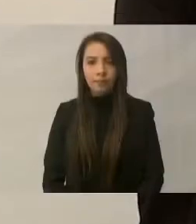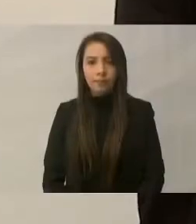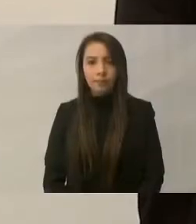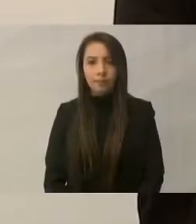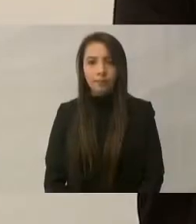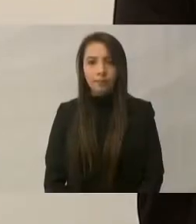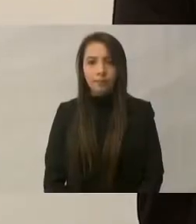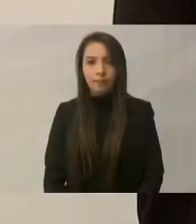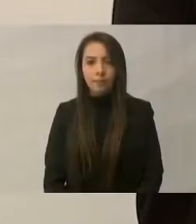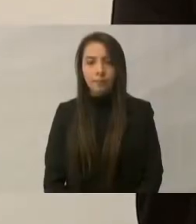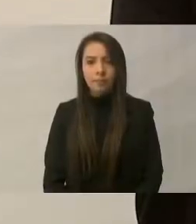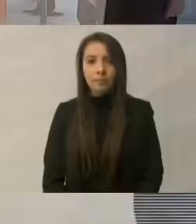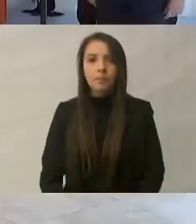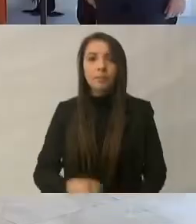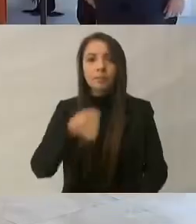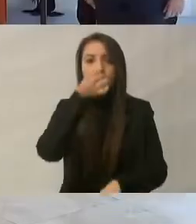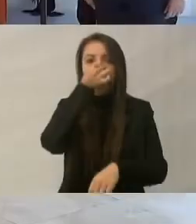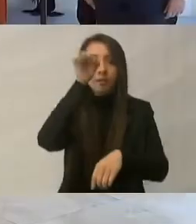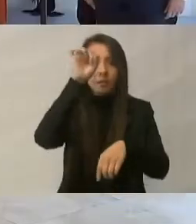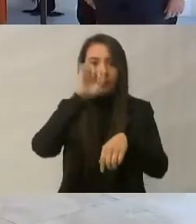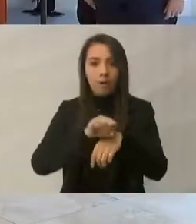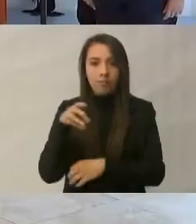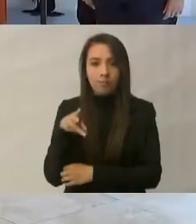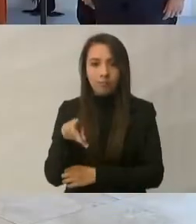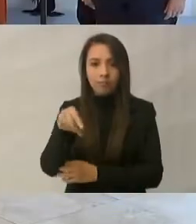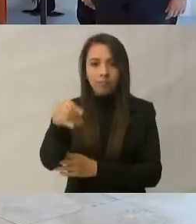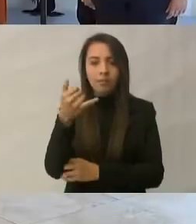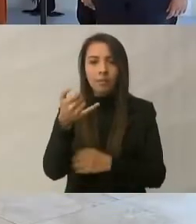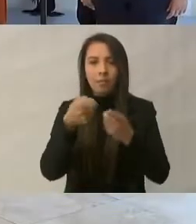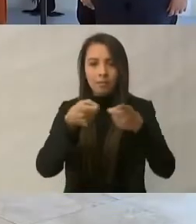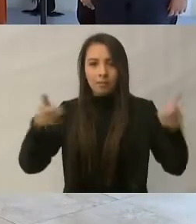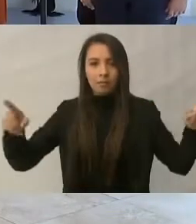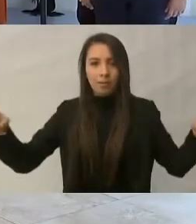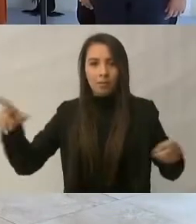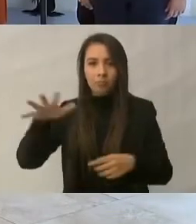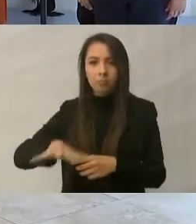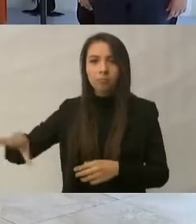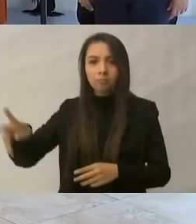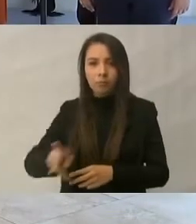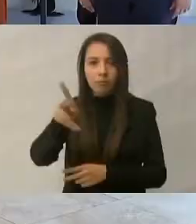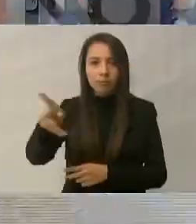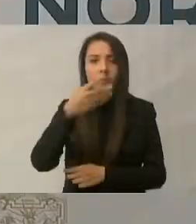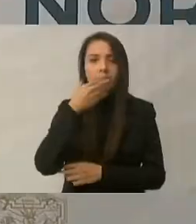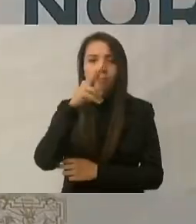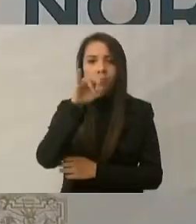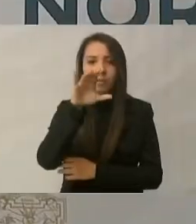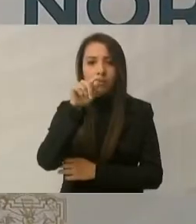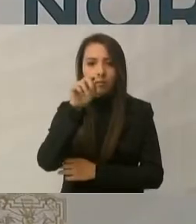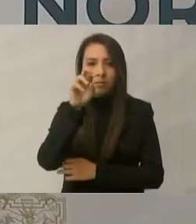El secretario de Agricultura y Desarrollo Rural, Víctor Manuel Villalobos Arámbula.